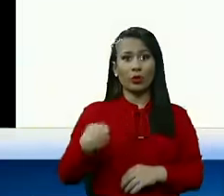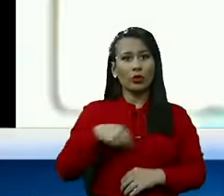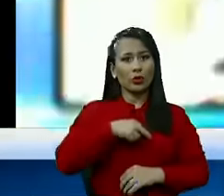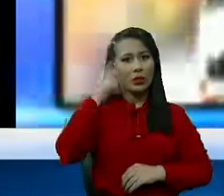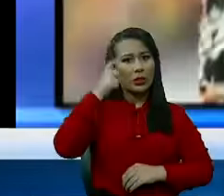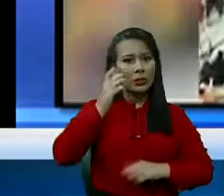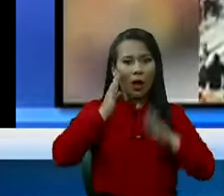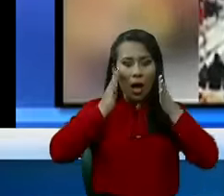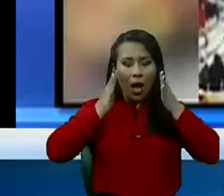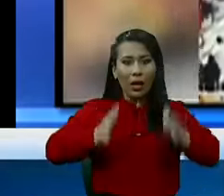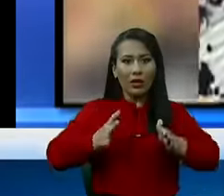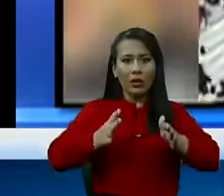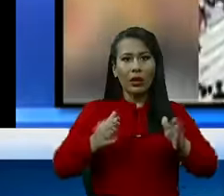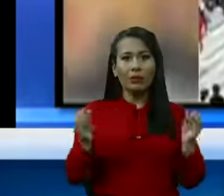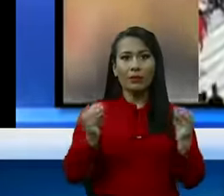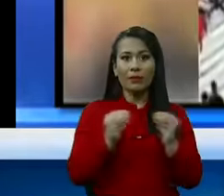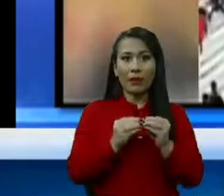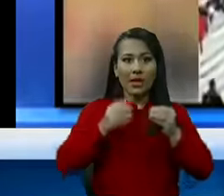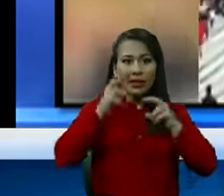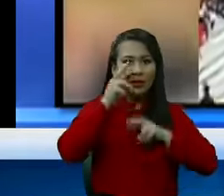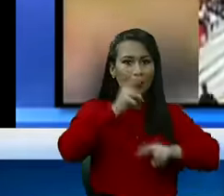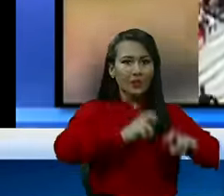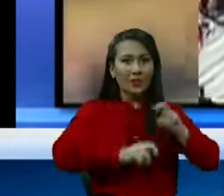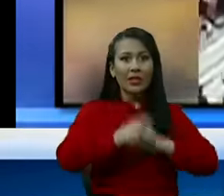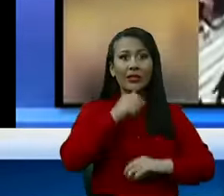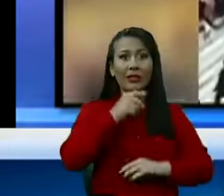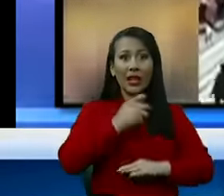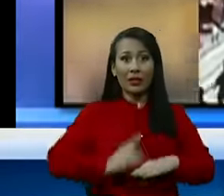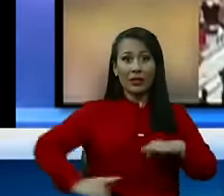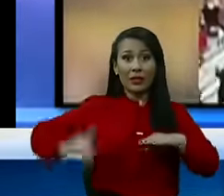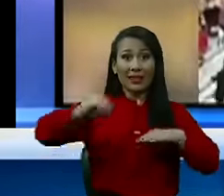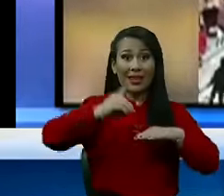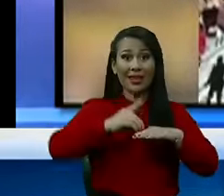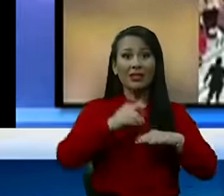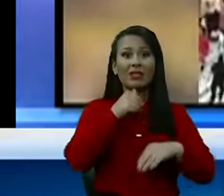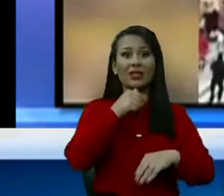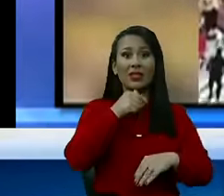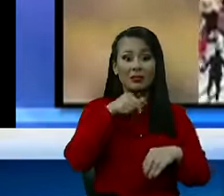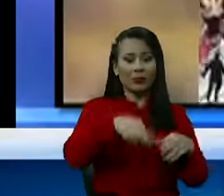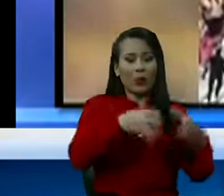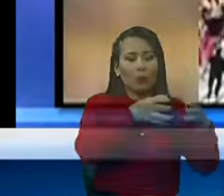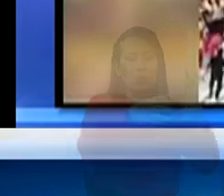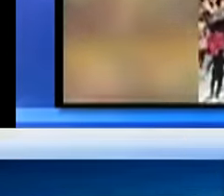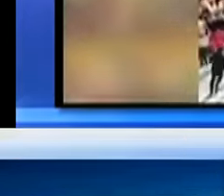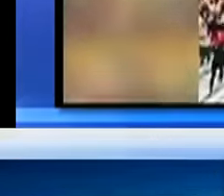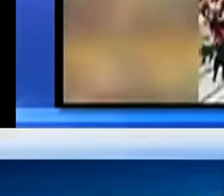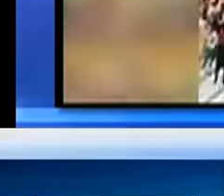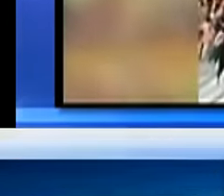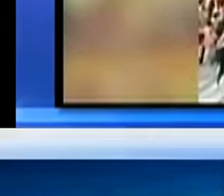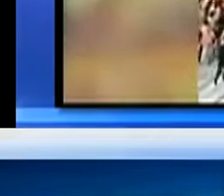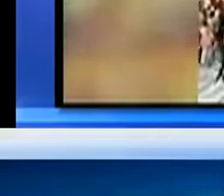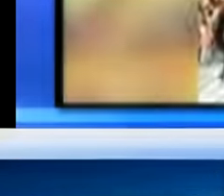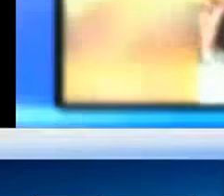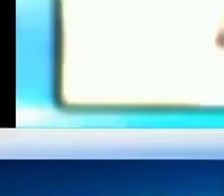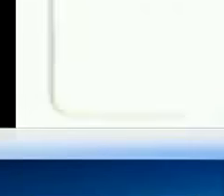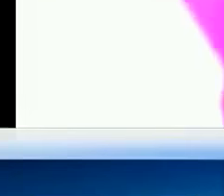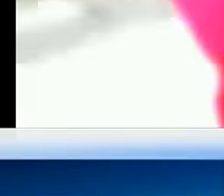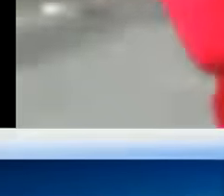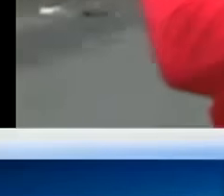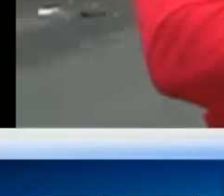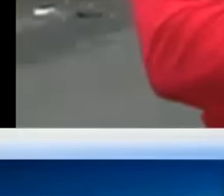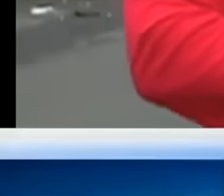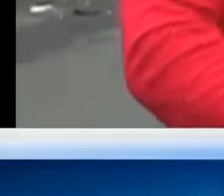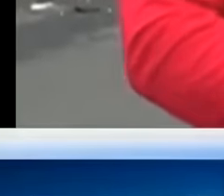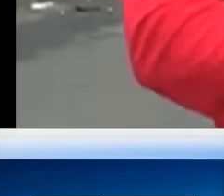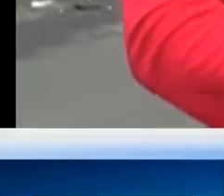alto investigando a los directivos de las barras o a quien sea que haya que investigar Esto va a ser peor